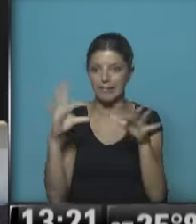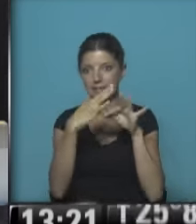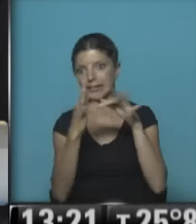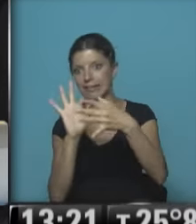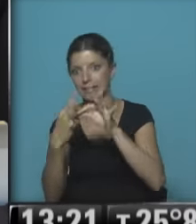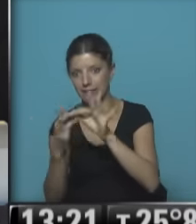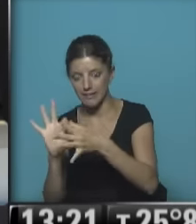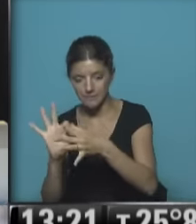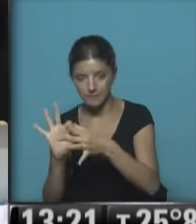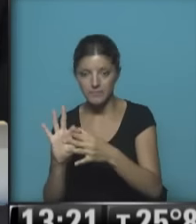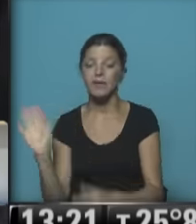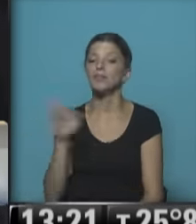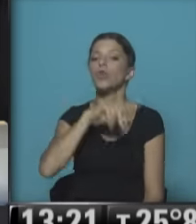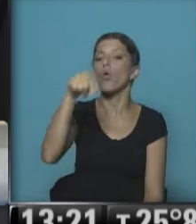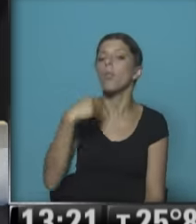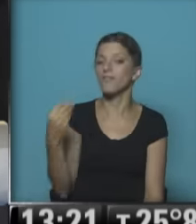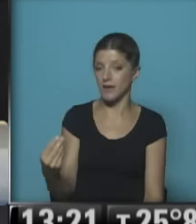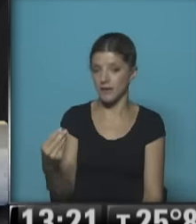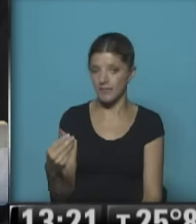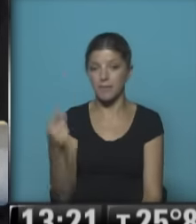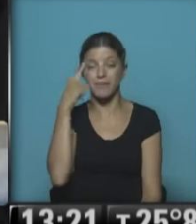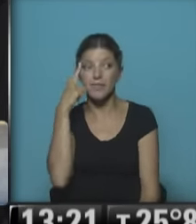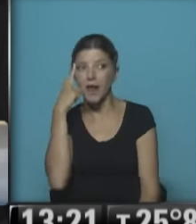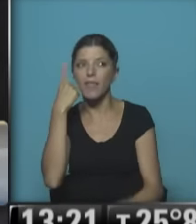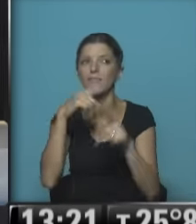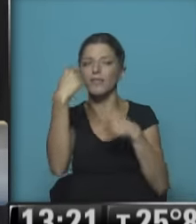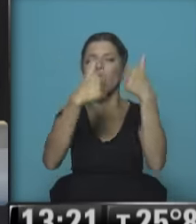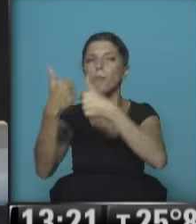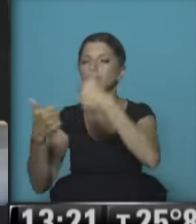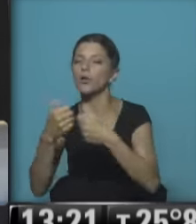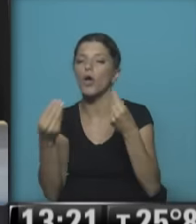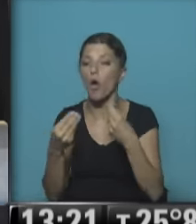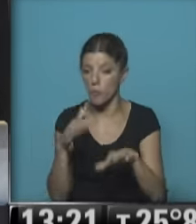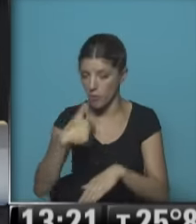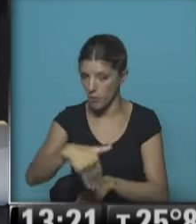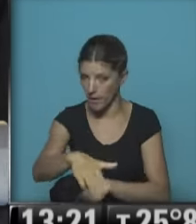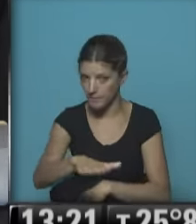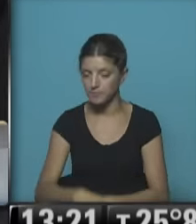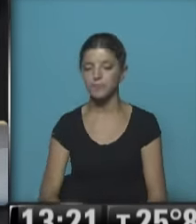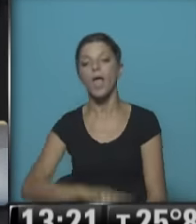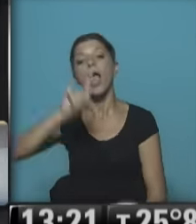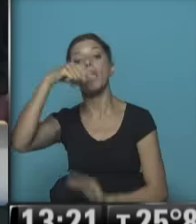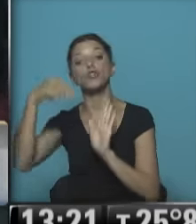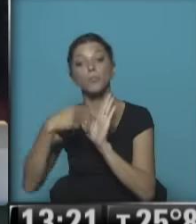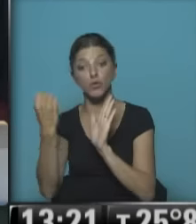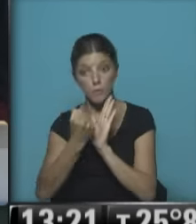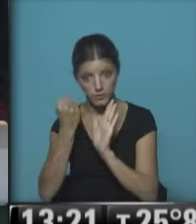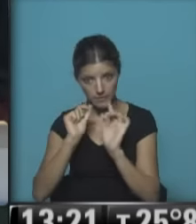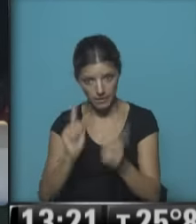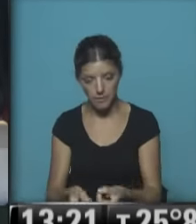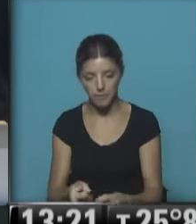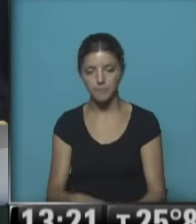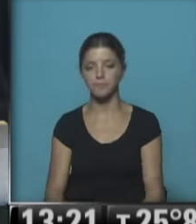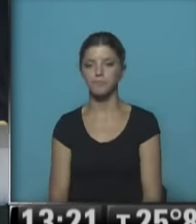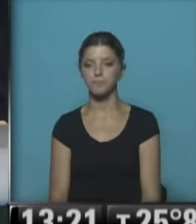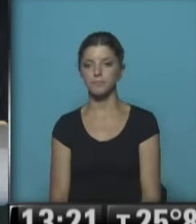surge de leer los movimientos de los distintos jugadores. Hay otro fenómeno notable de todo esto, es que